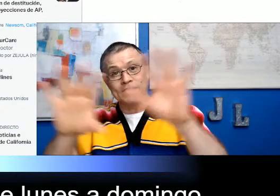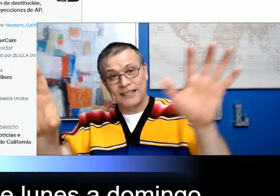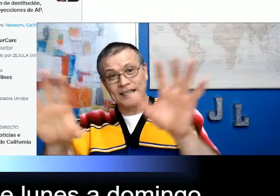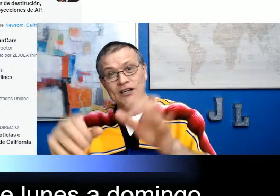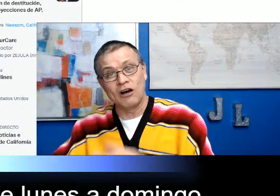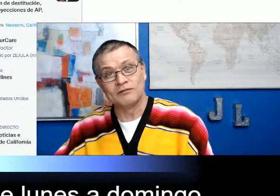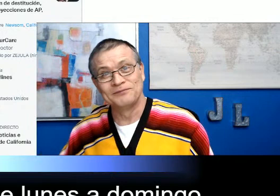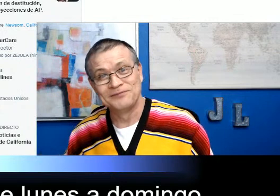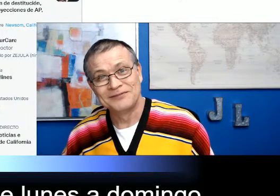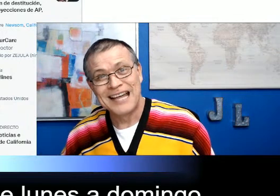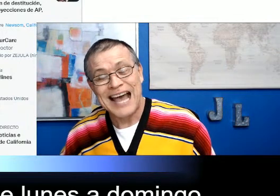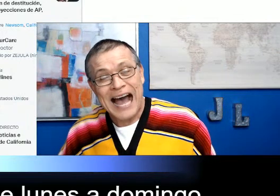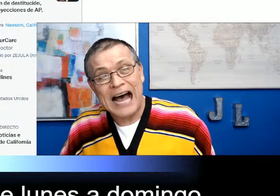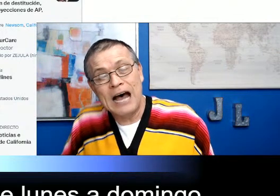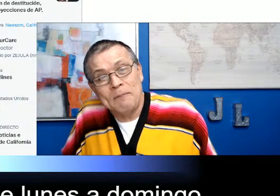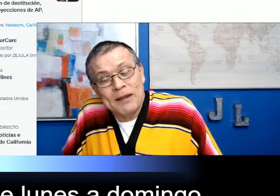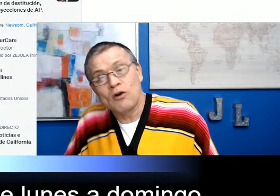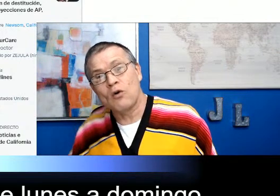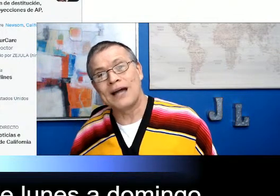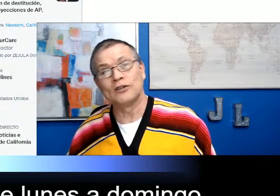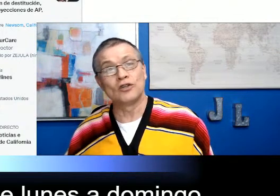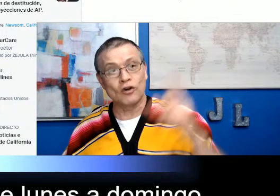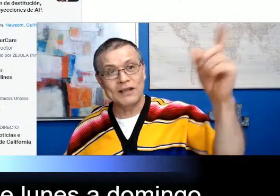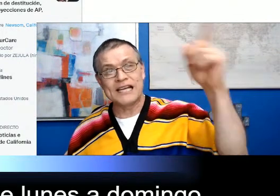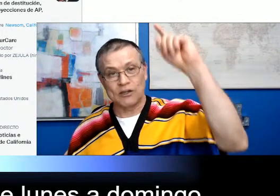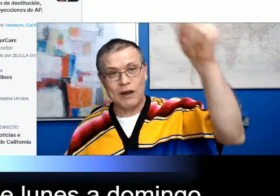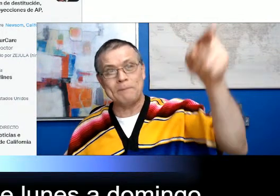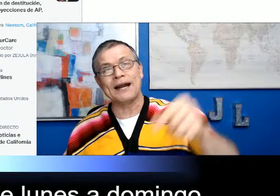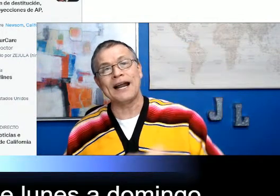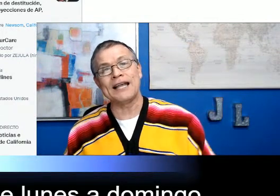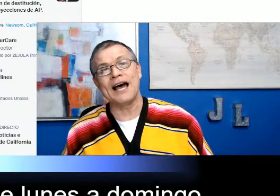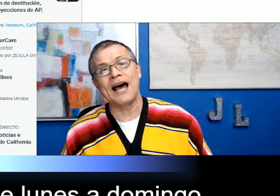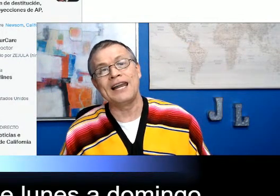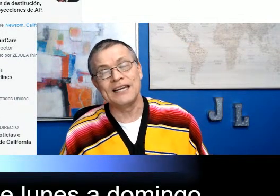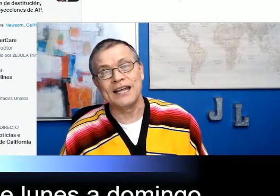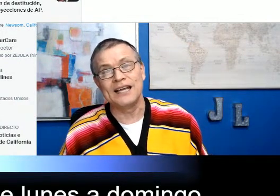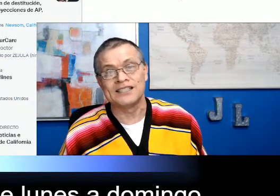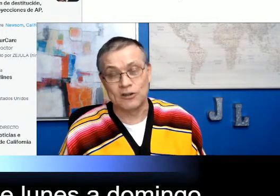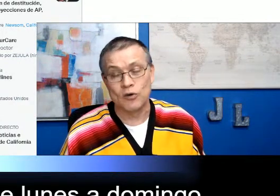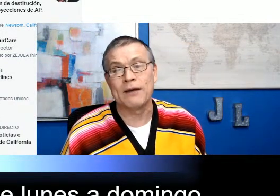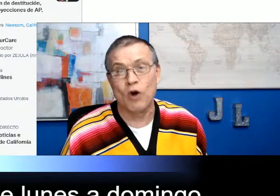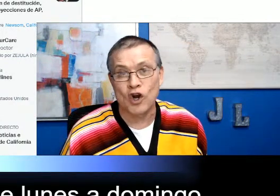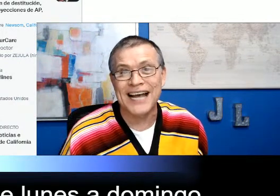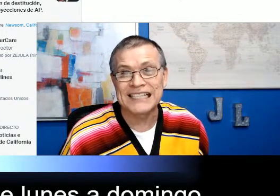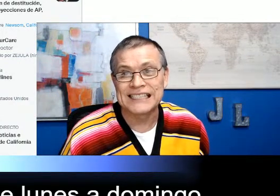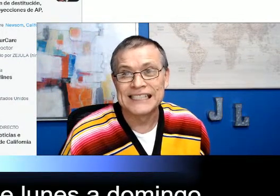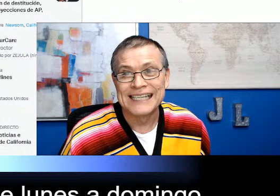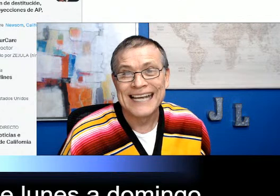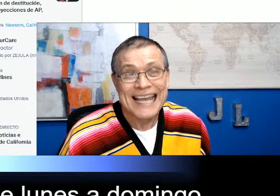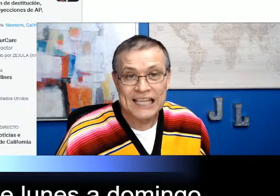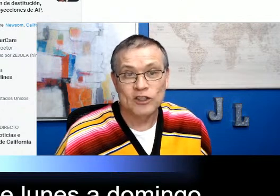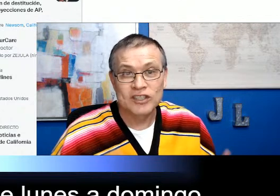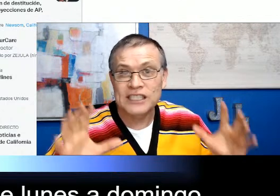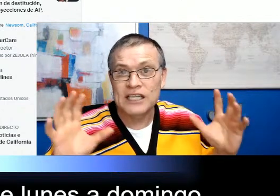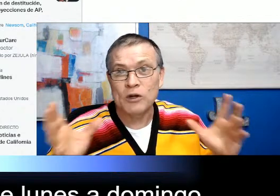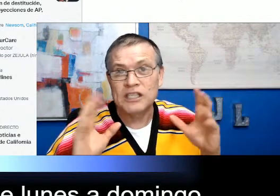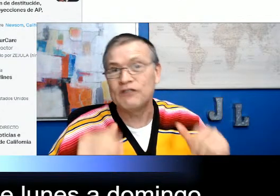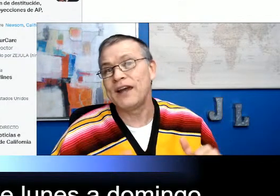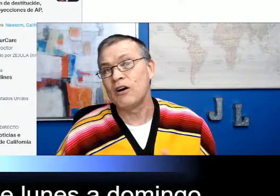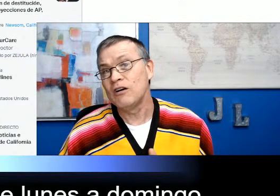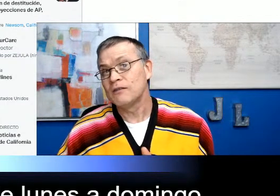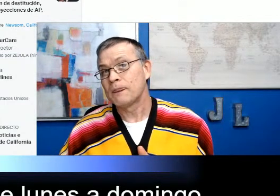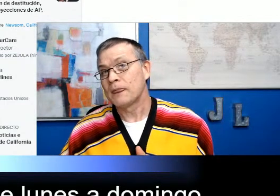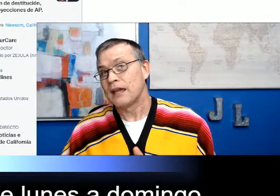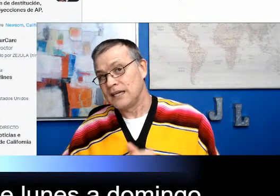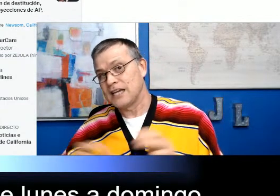lo criticó. Ah, pero cuando Noroña se fue a parar allá al INE sin cubrebocas, entonces sí